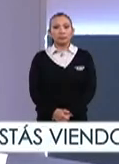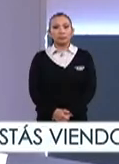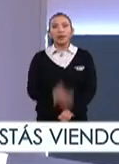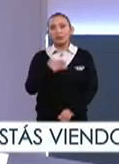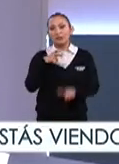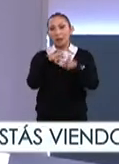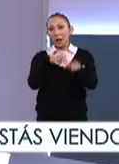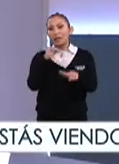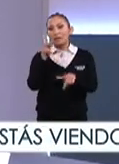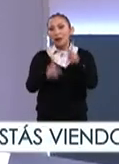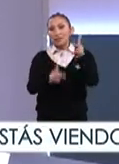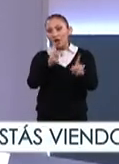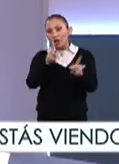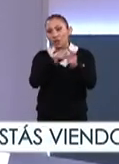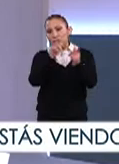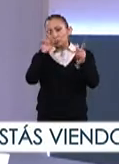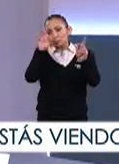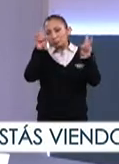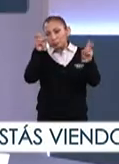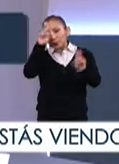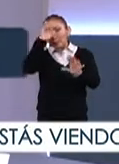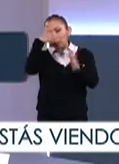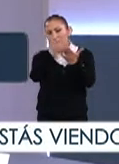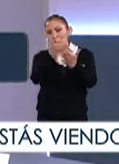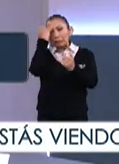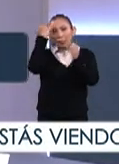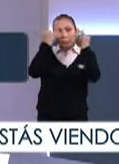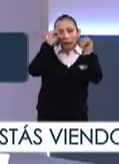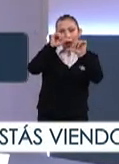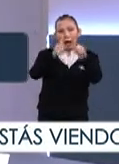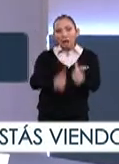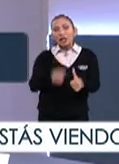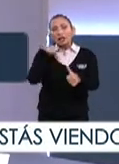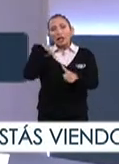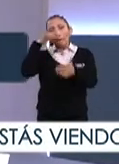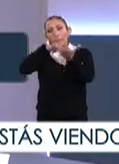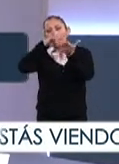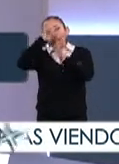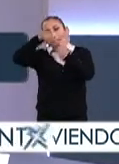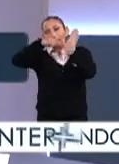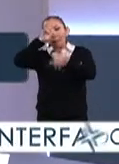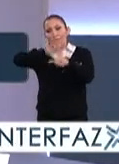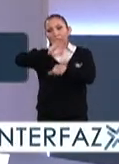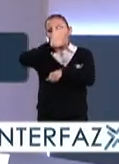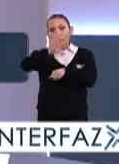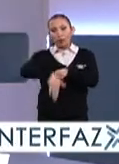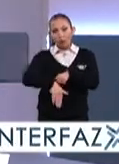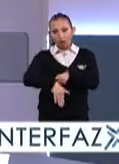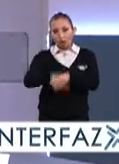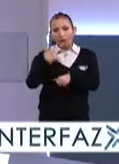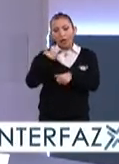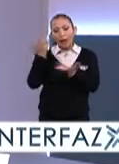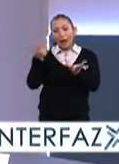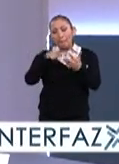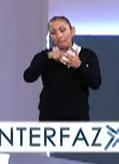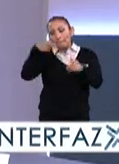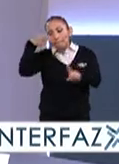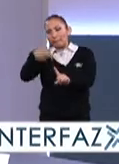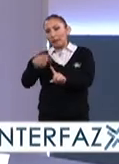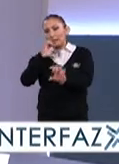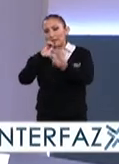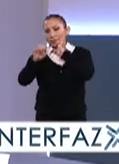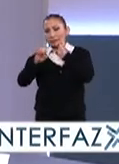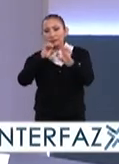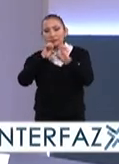Bueno, pues continuamos platicando sobre esta propuesta creativa, artística, este documental sobre el Día de Muertos, que entramos una parte central en